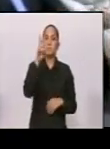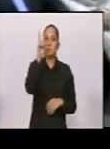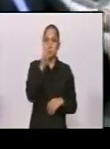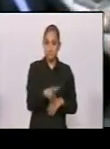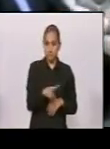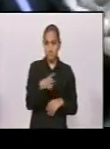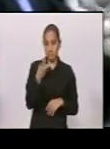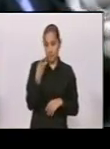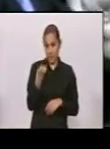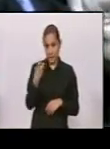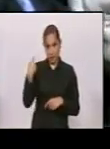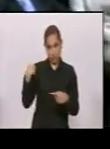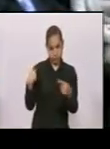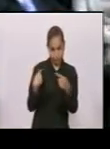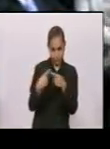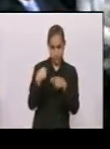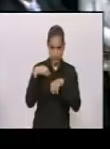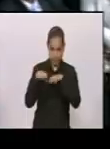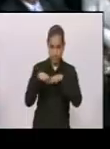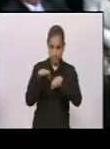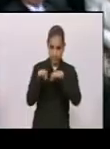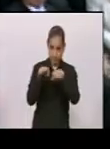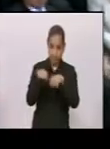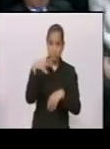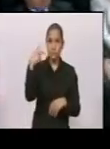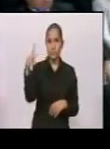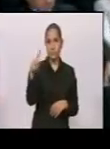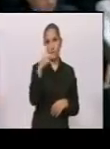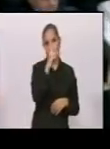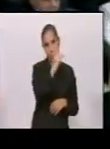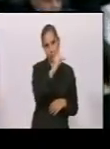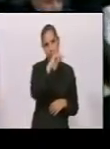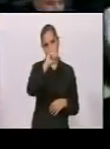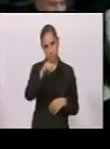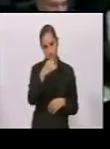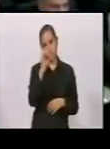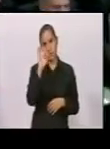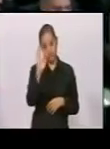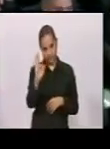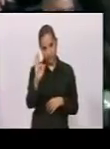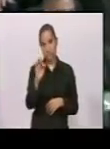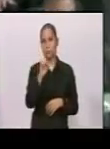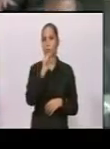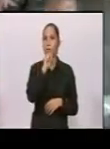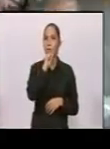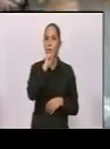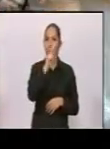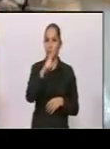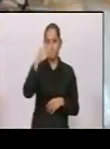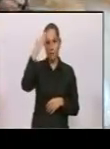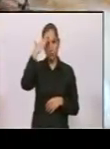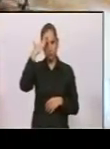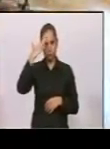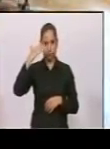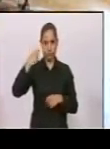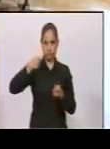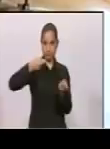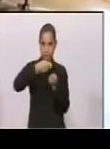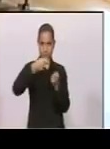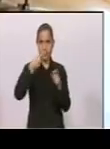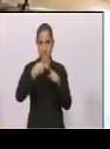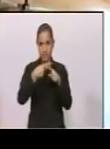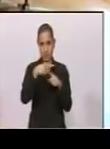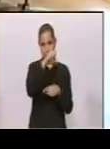acto, el Poder Judicial de la Federación, con el liderazgo de la Suprema Corte de Justicia de la